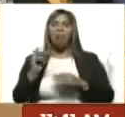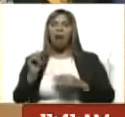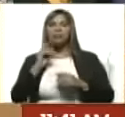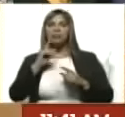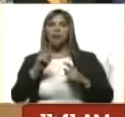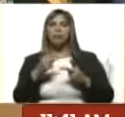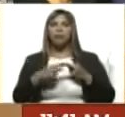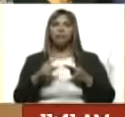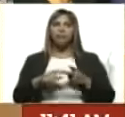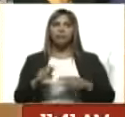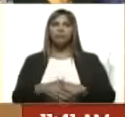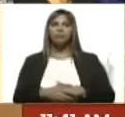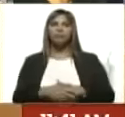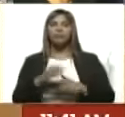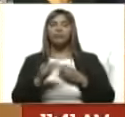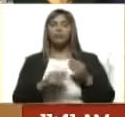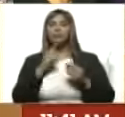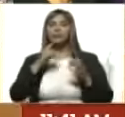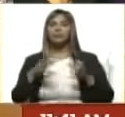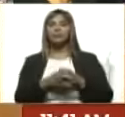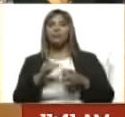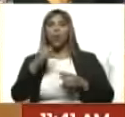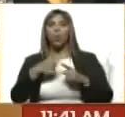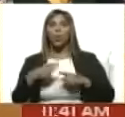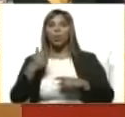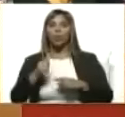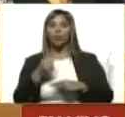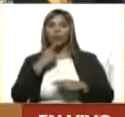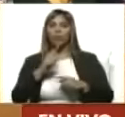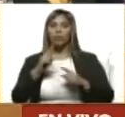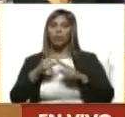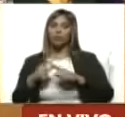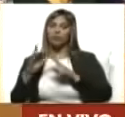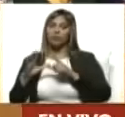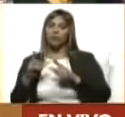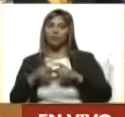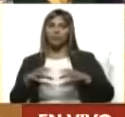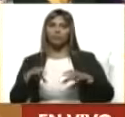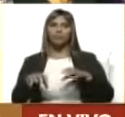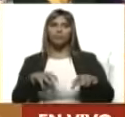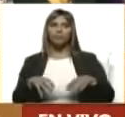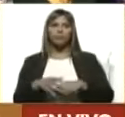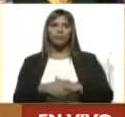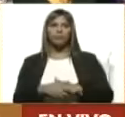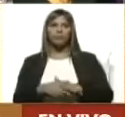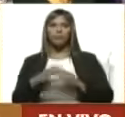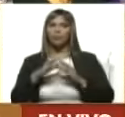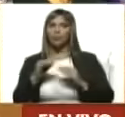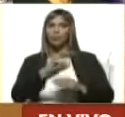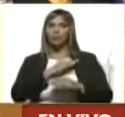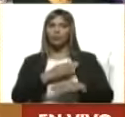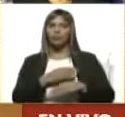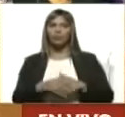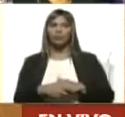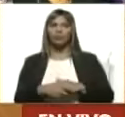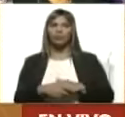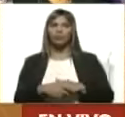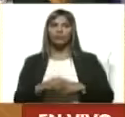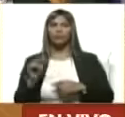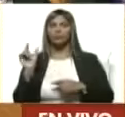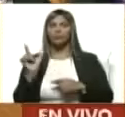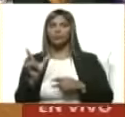mismo tiempo chequear la maquinaria del 1x10 por 7 sectorial, con toda la fuerza, del